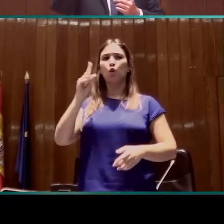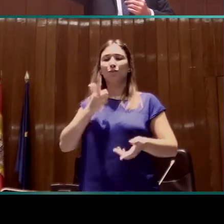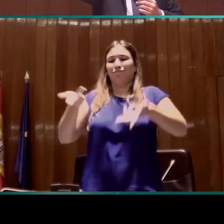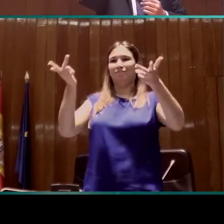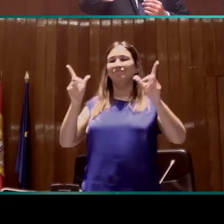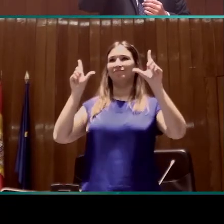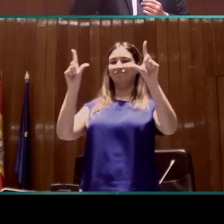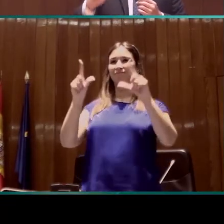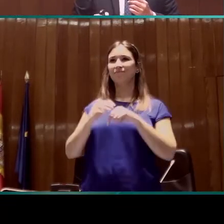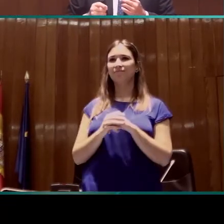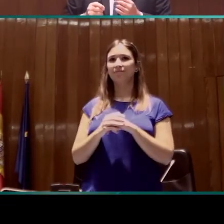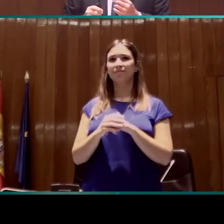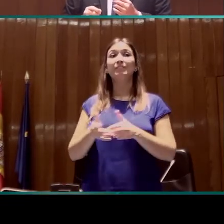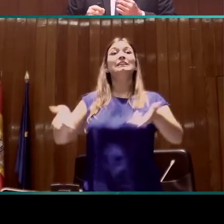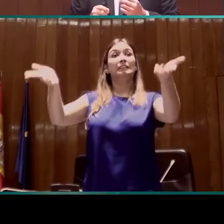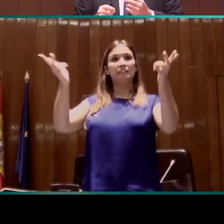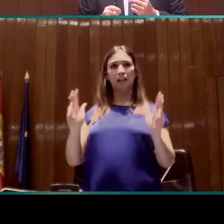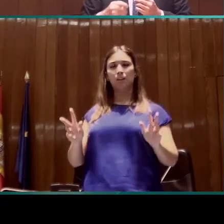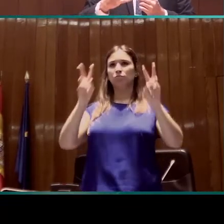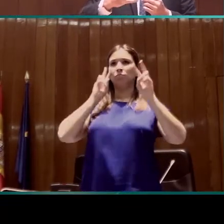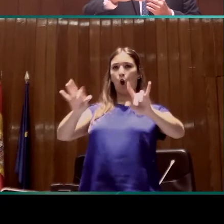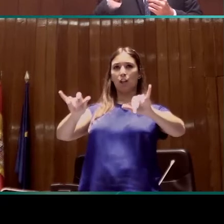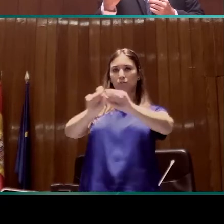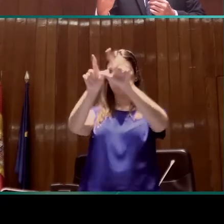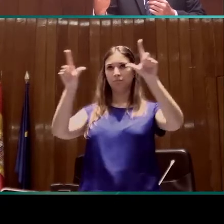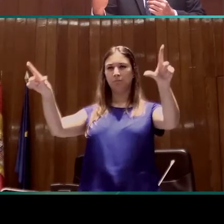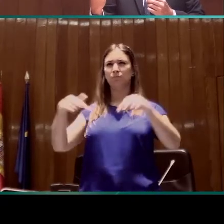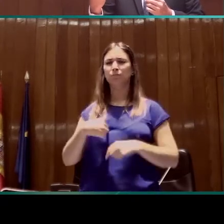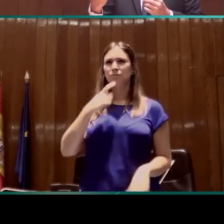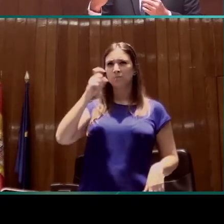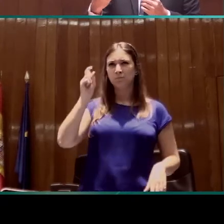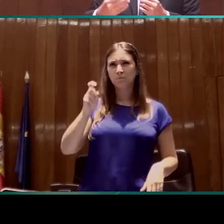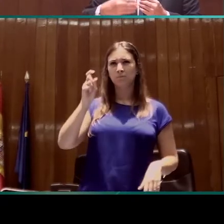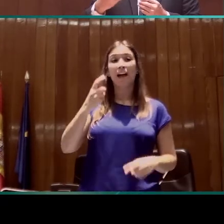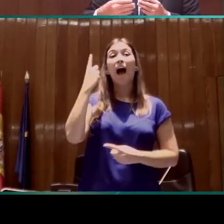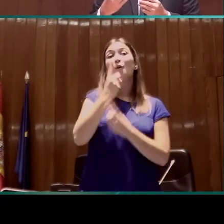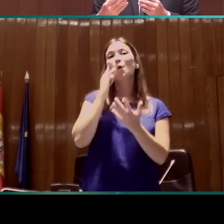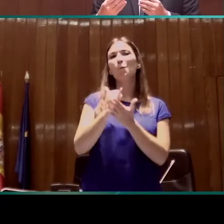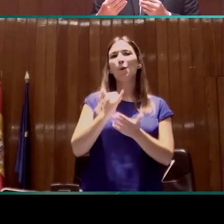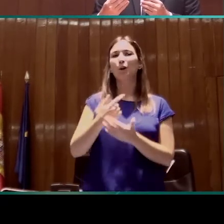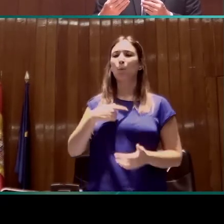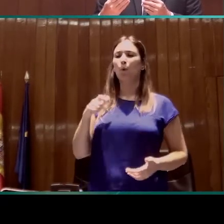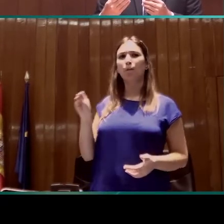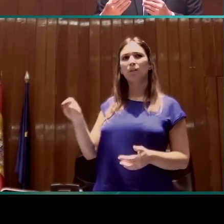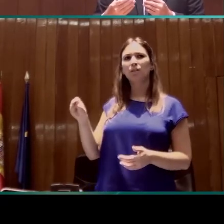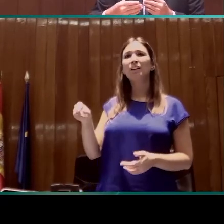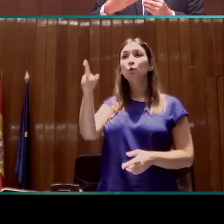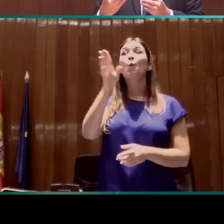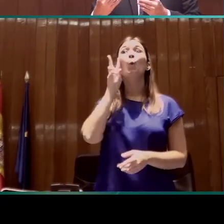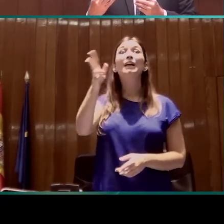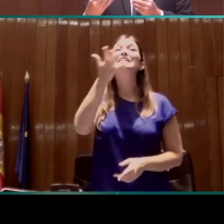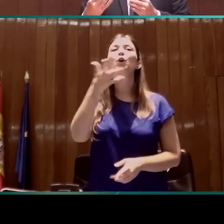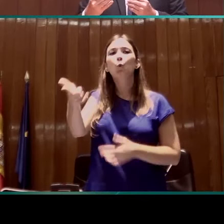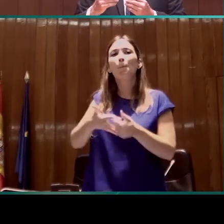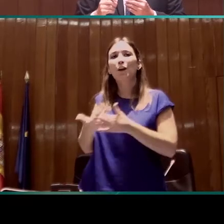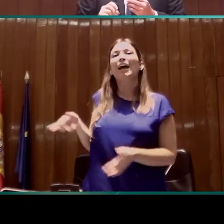sordas? Pues sentarse delante del ordenador y en algunos de los experimentos le decíamos que repitiera el signo y